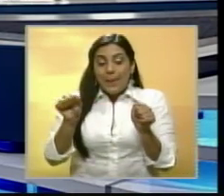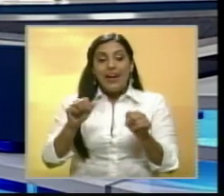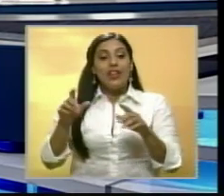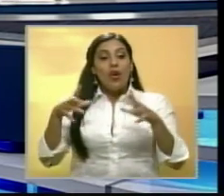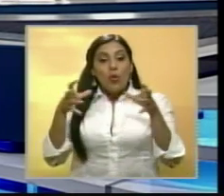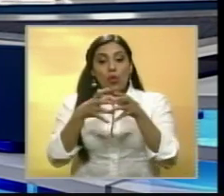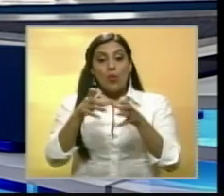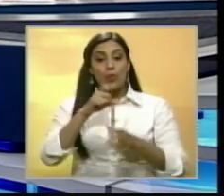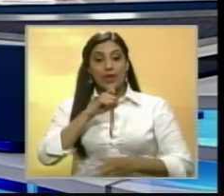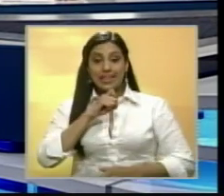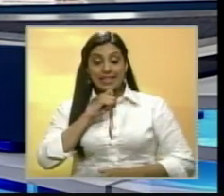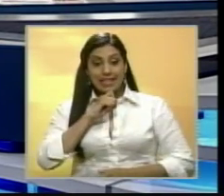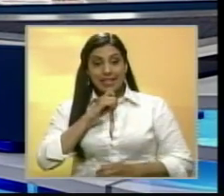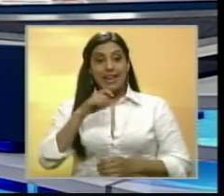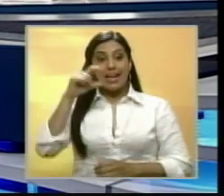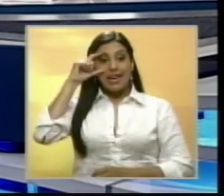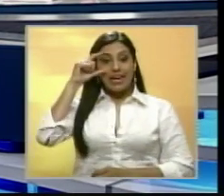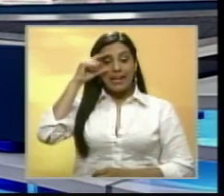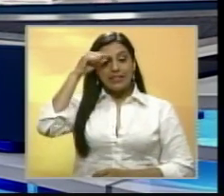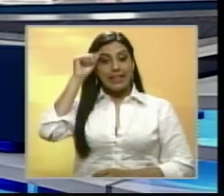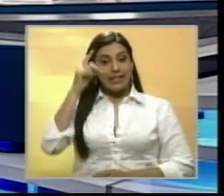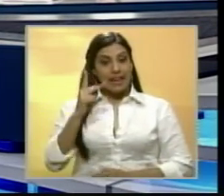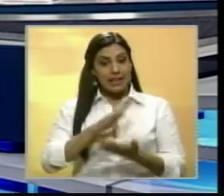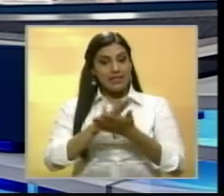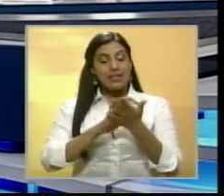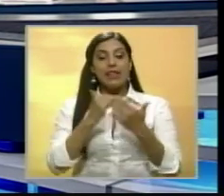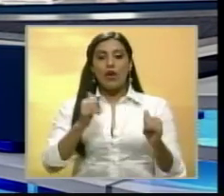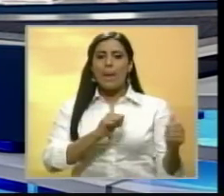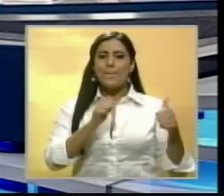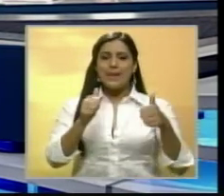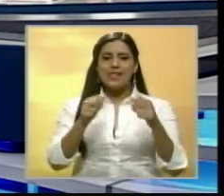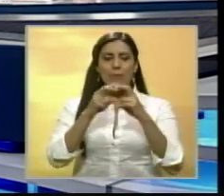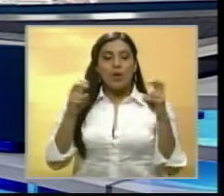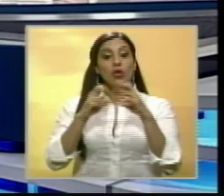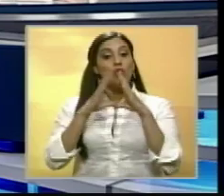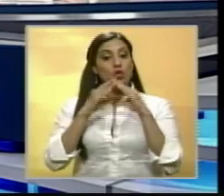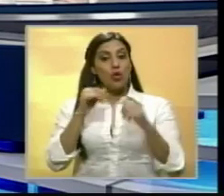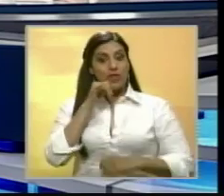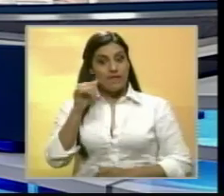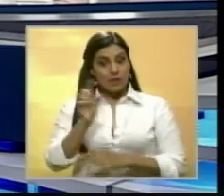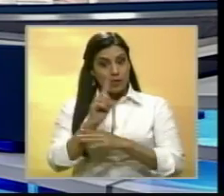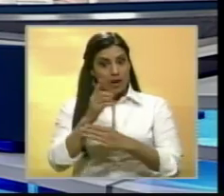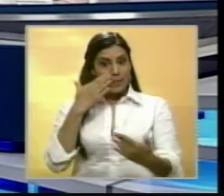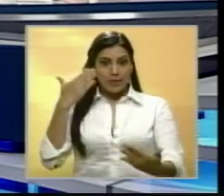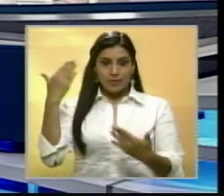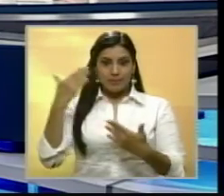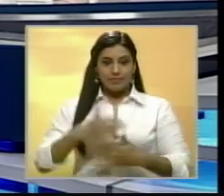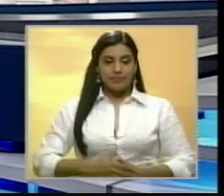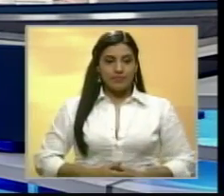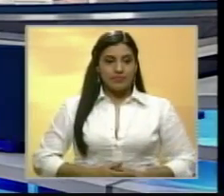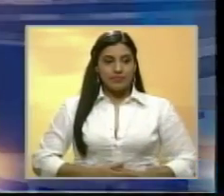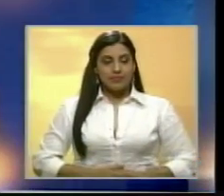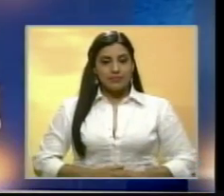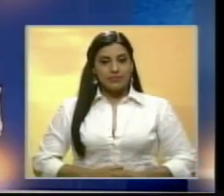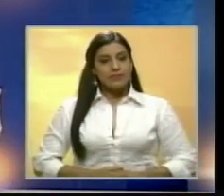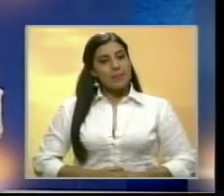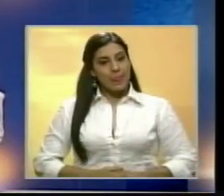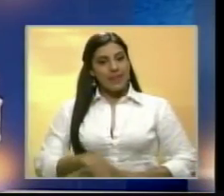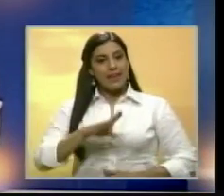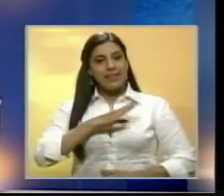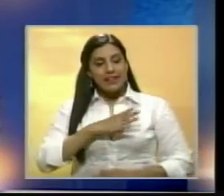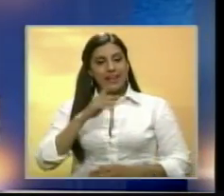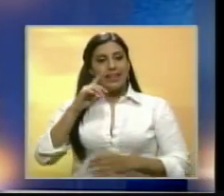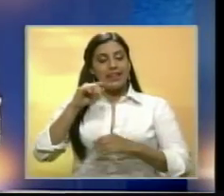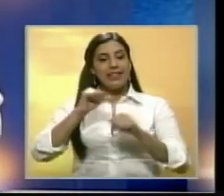en nombre de nuestro equipo, Néstor Brito Lande, que les habla Andrina Yepes. Comenzamos a revisar las informaciones de inmediato. Tenemos que en